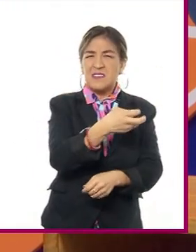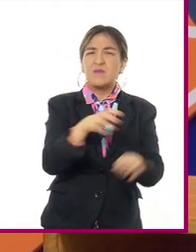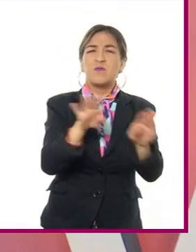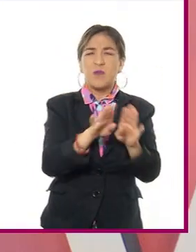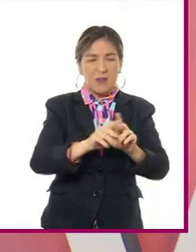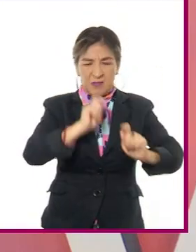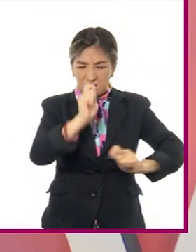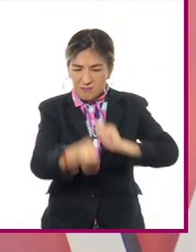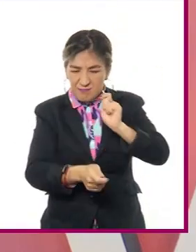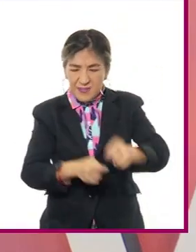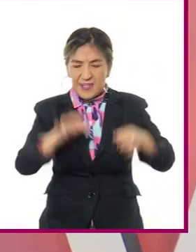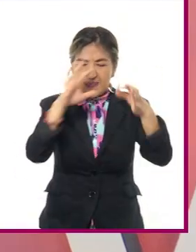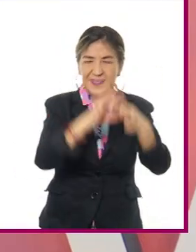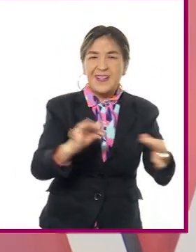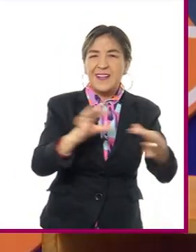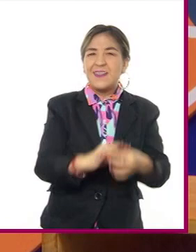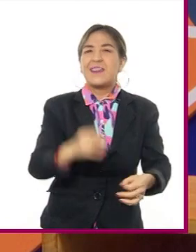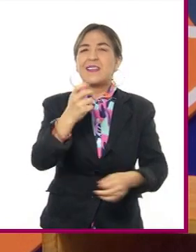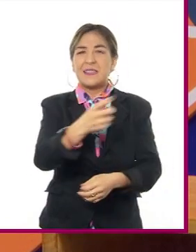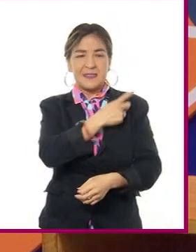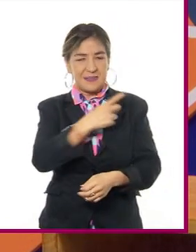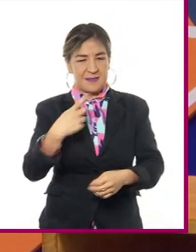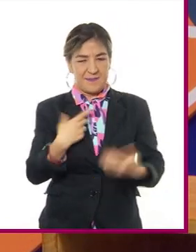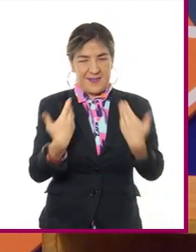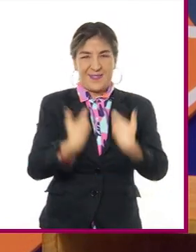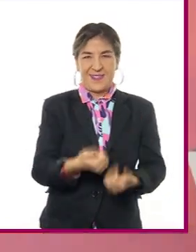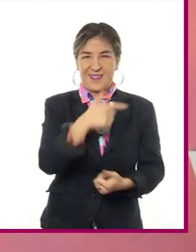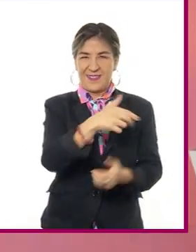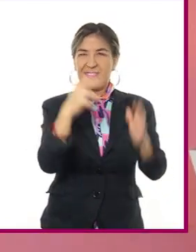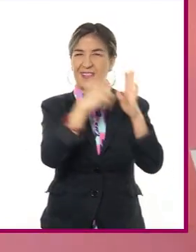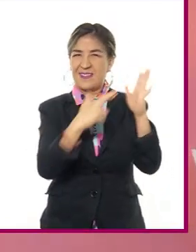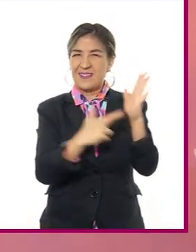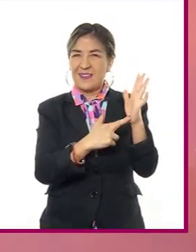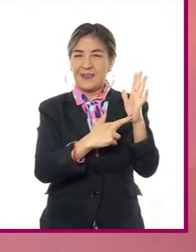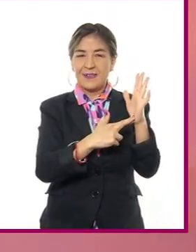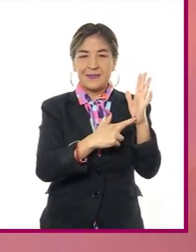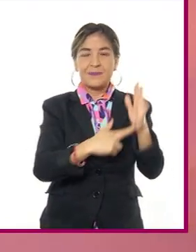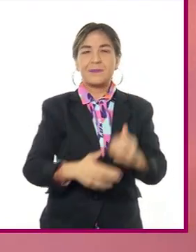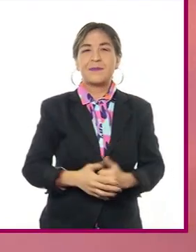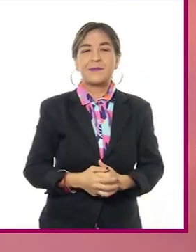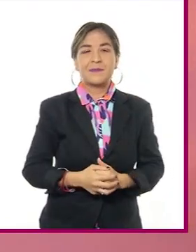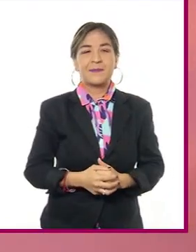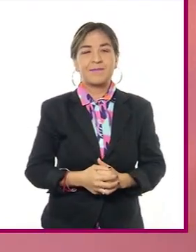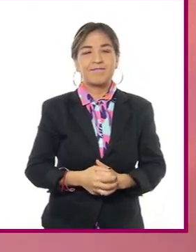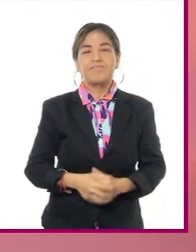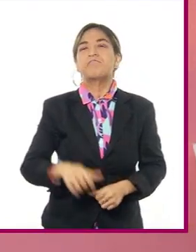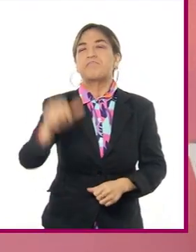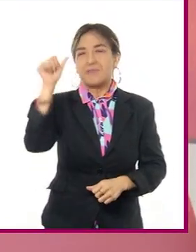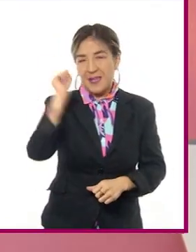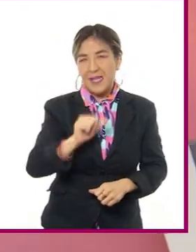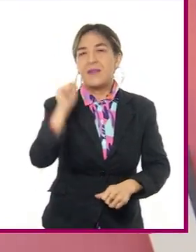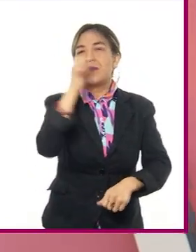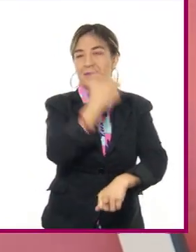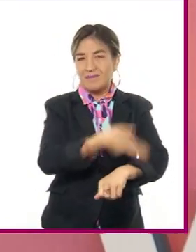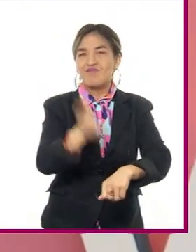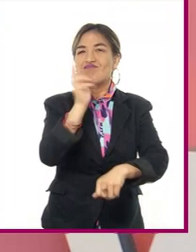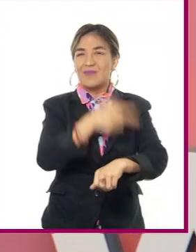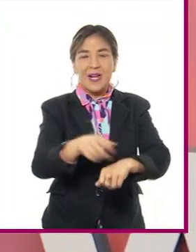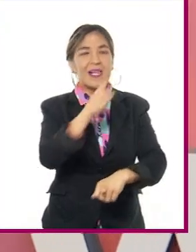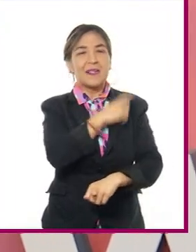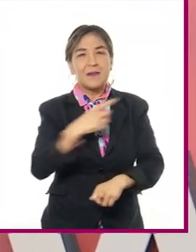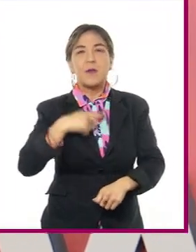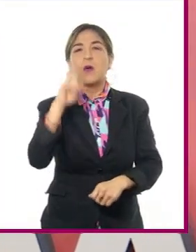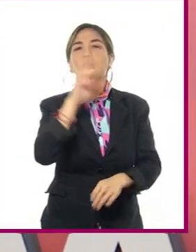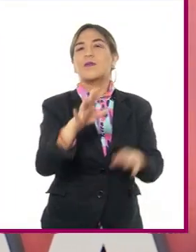¿no? ¿Cómo está eso de que debemos interpretar las reglas? Casi siempre, porque en muchas ocasiones no